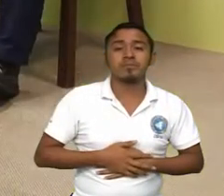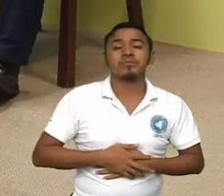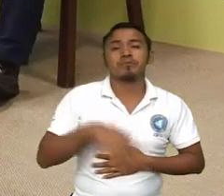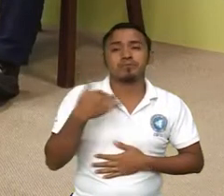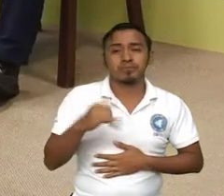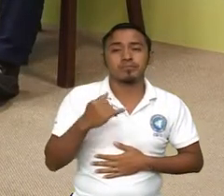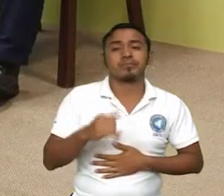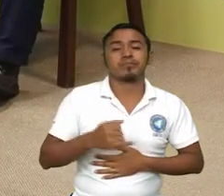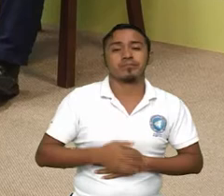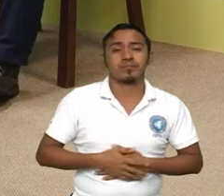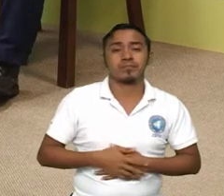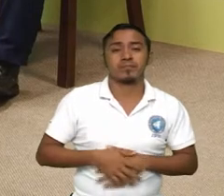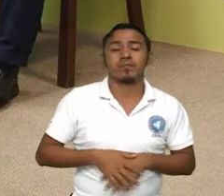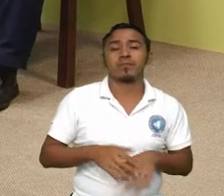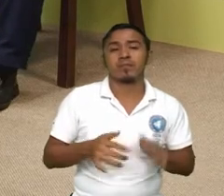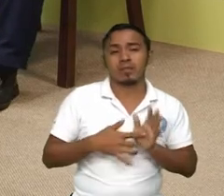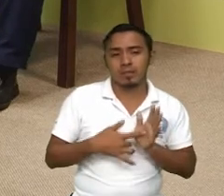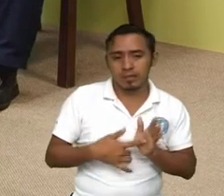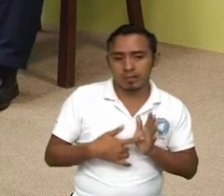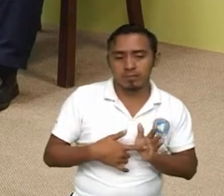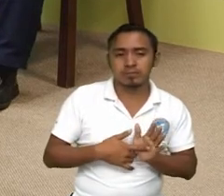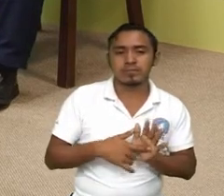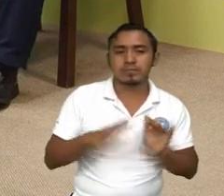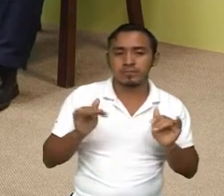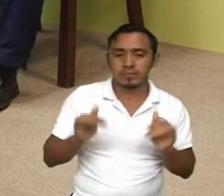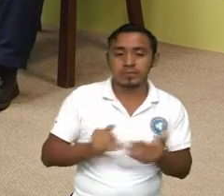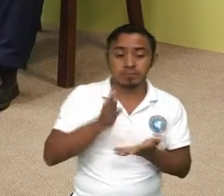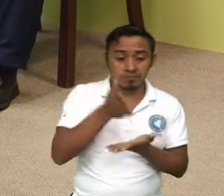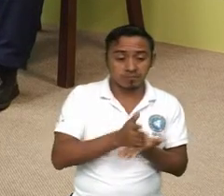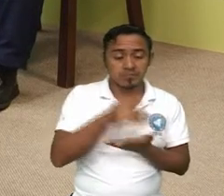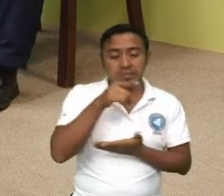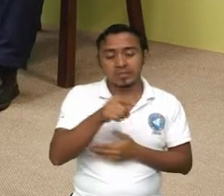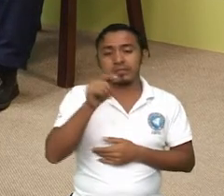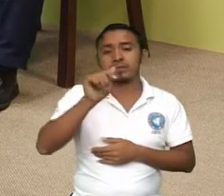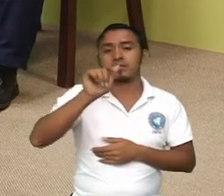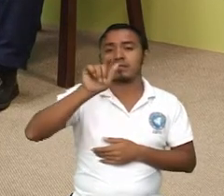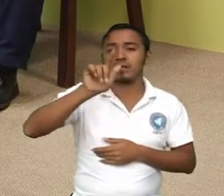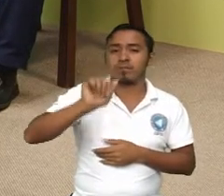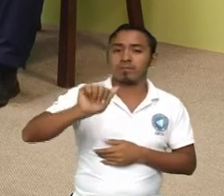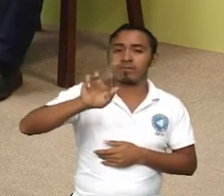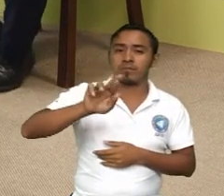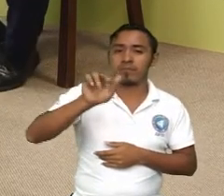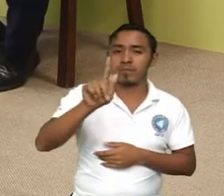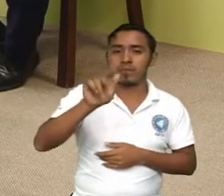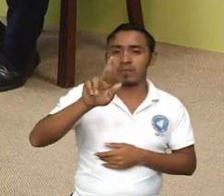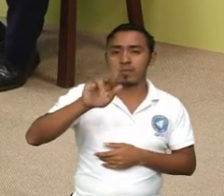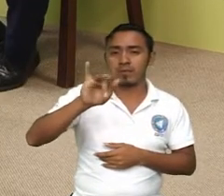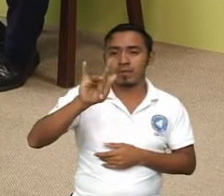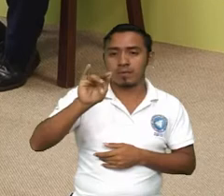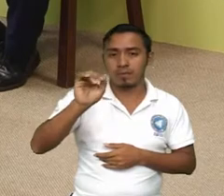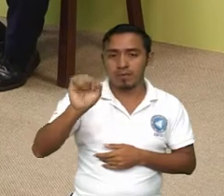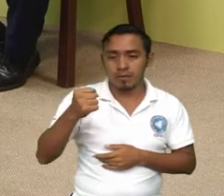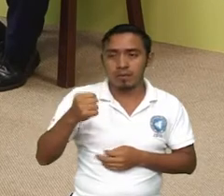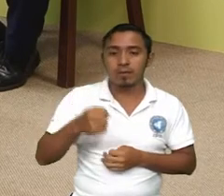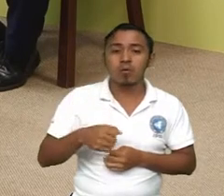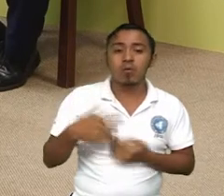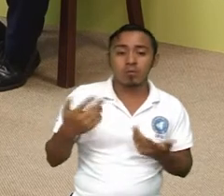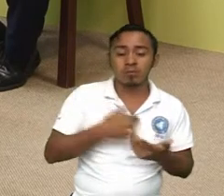lamentablemente una vez que nosotros diagnosticamos obviamente permanece lo que hay que hacer